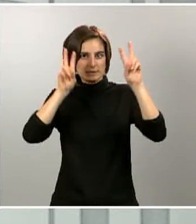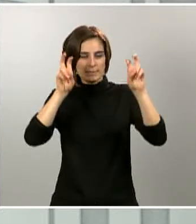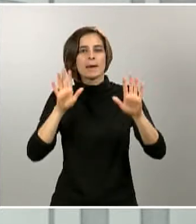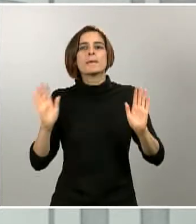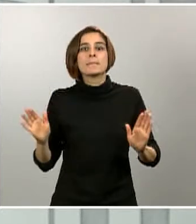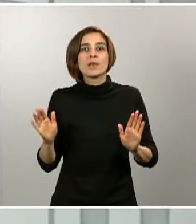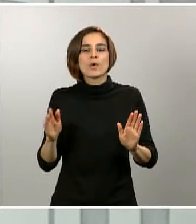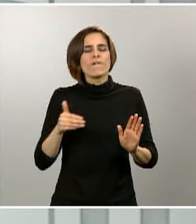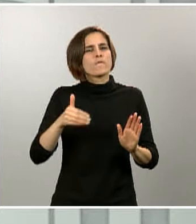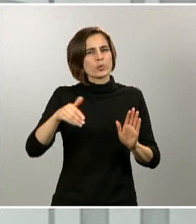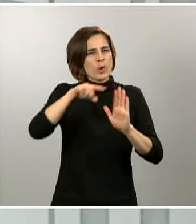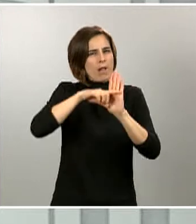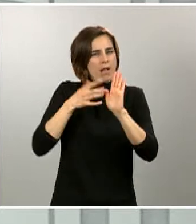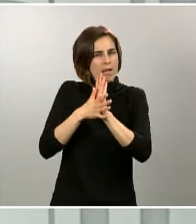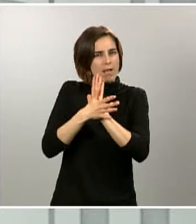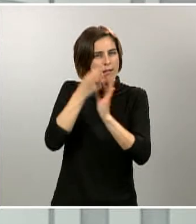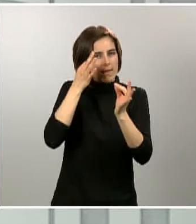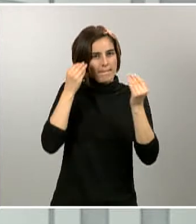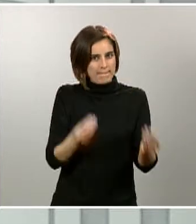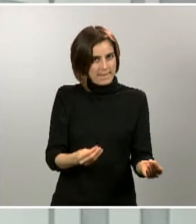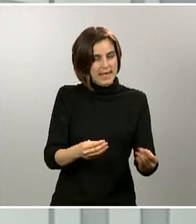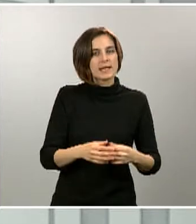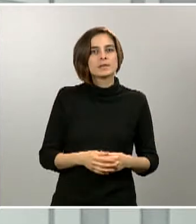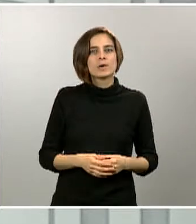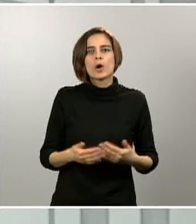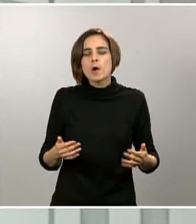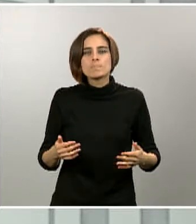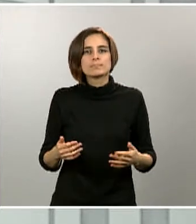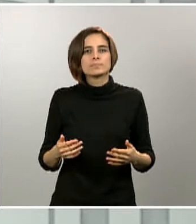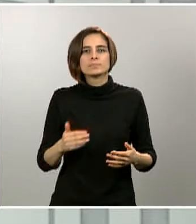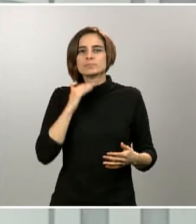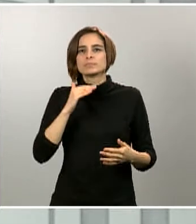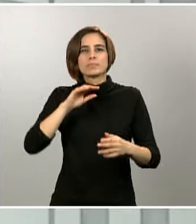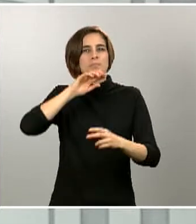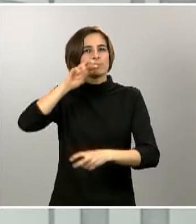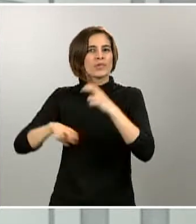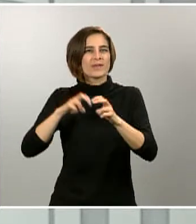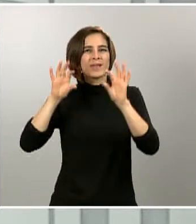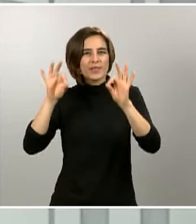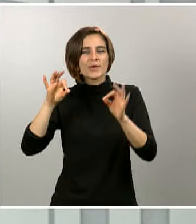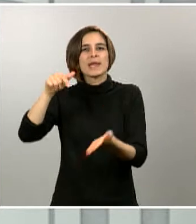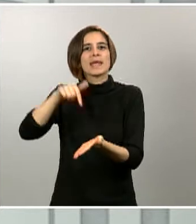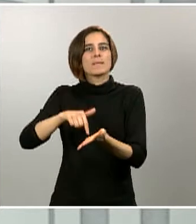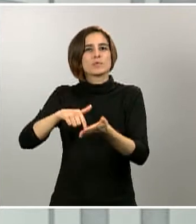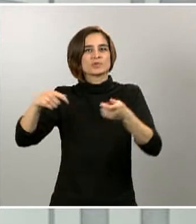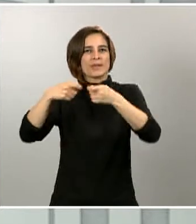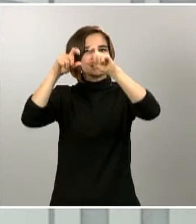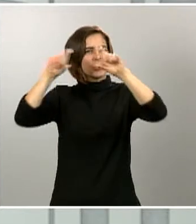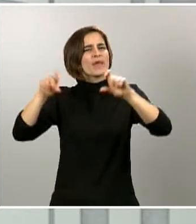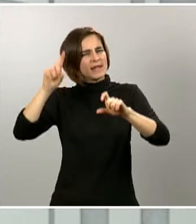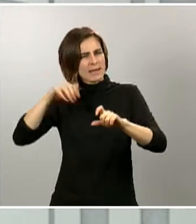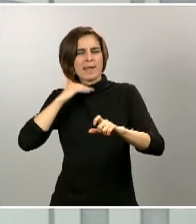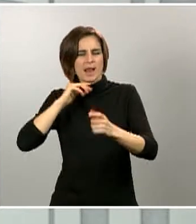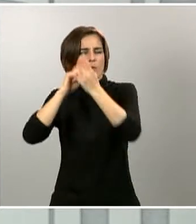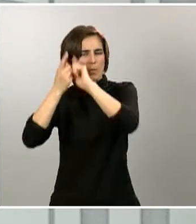futuro. Igual alguna modificación respecto al impuesto de sociedades. Insisto en que todas las medidas tributarias, las que ya se